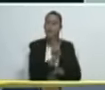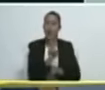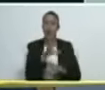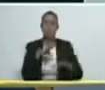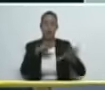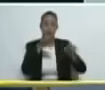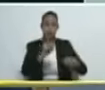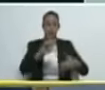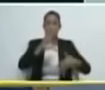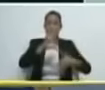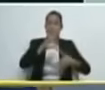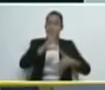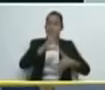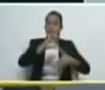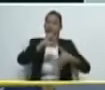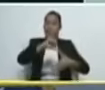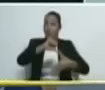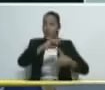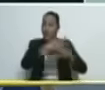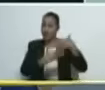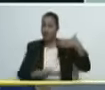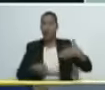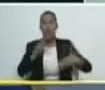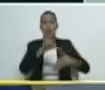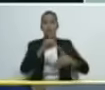nuestra Suramérica, nuestra Latinoamérica.